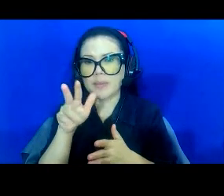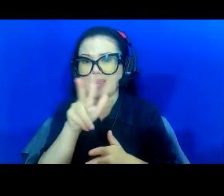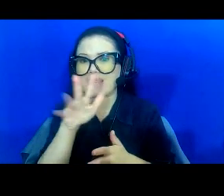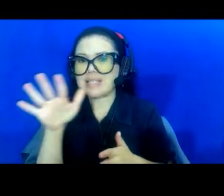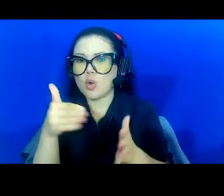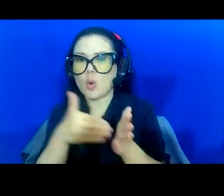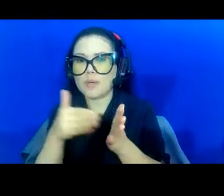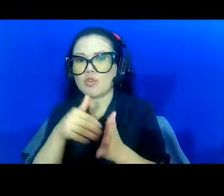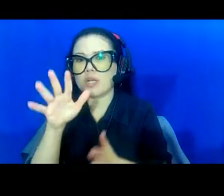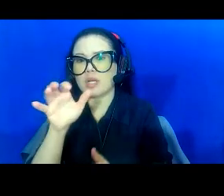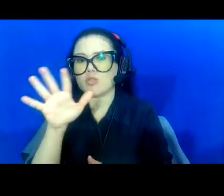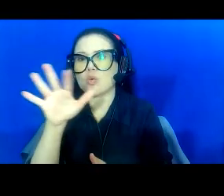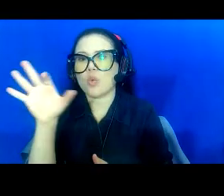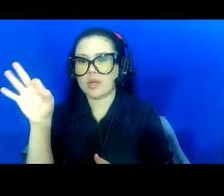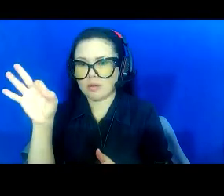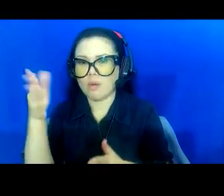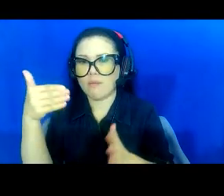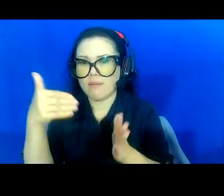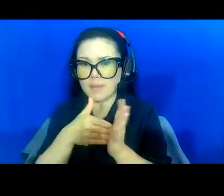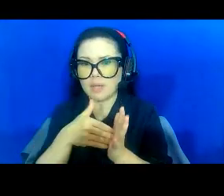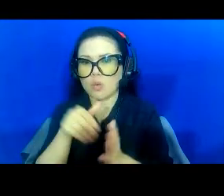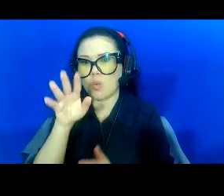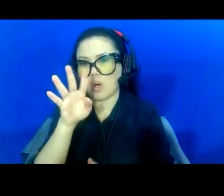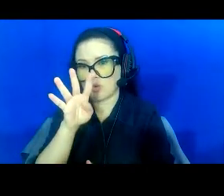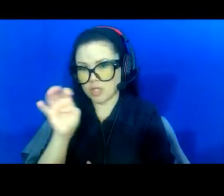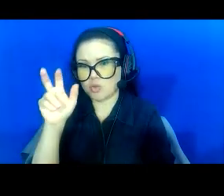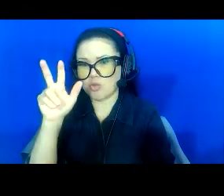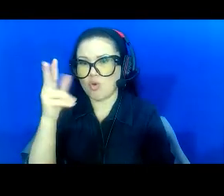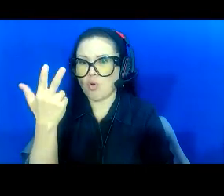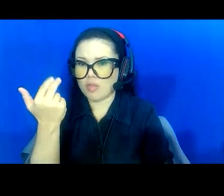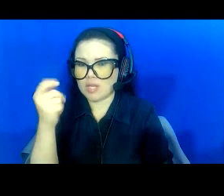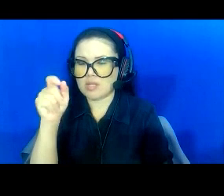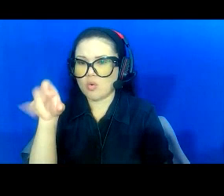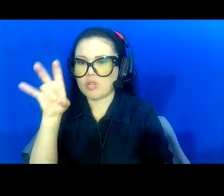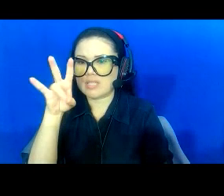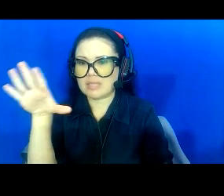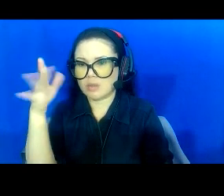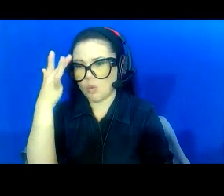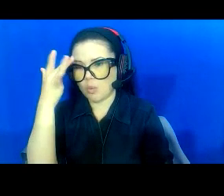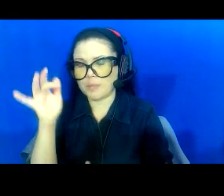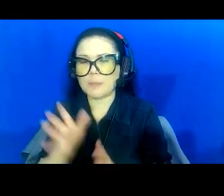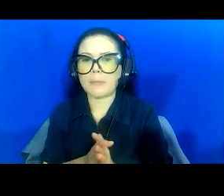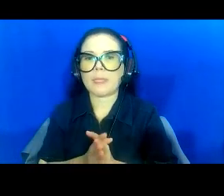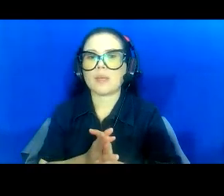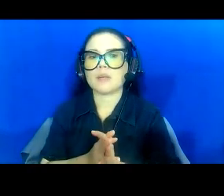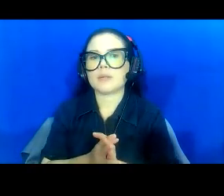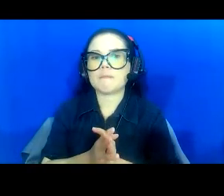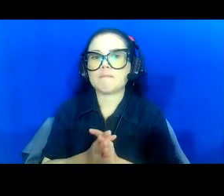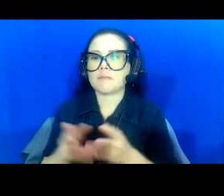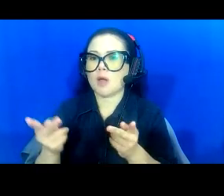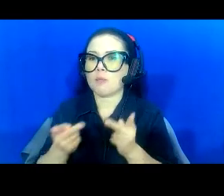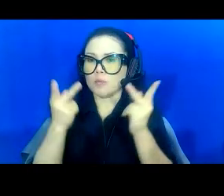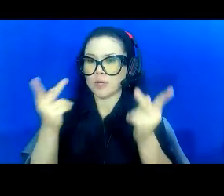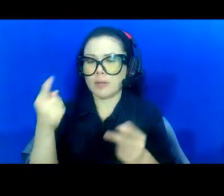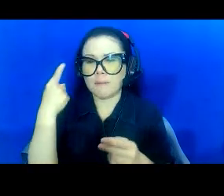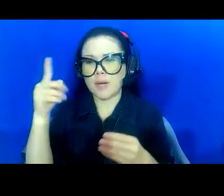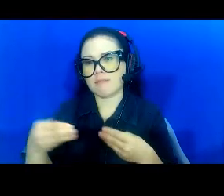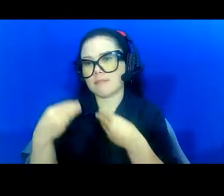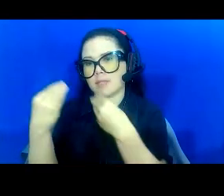35.559.413,75 de recomendar estas propuestas para la aprobación del secretario de Salud y que transcurra todo el